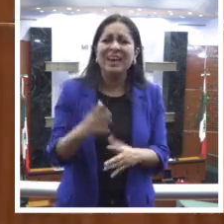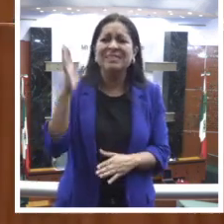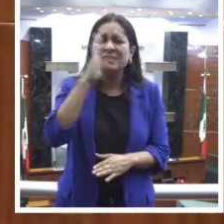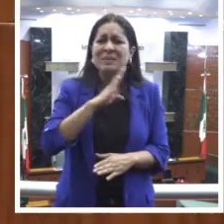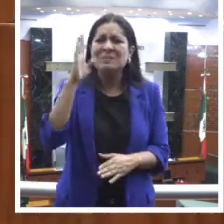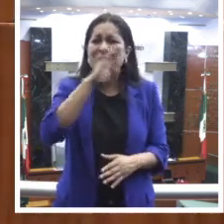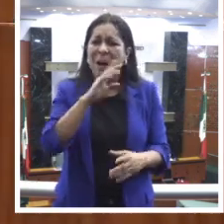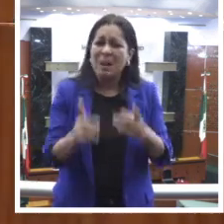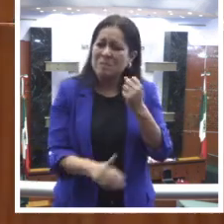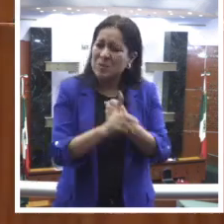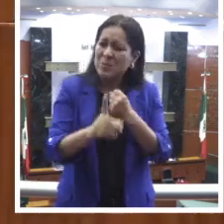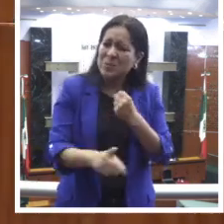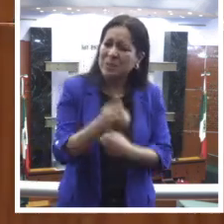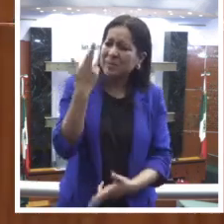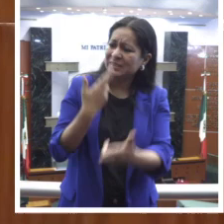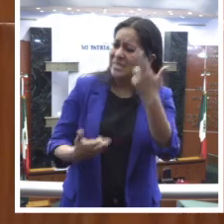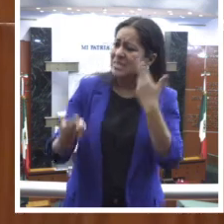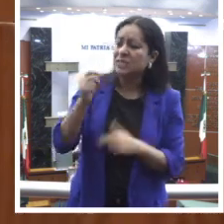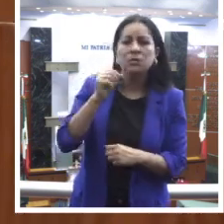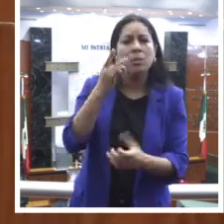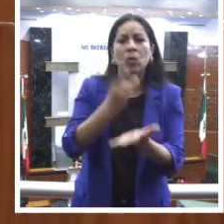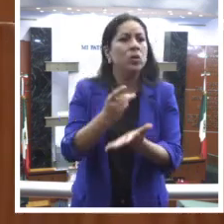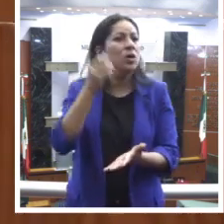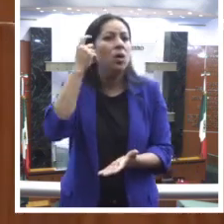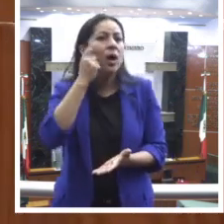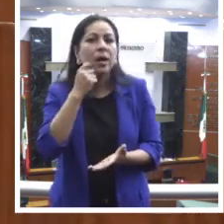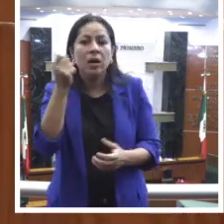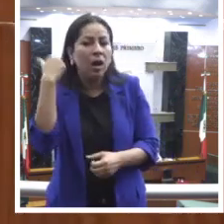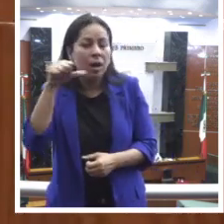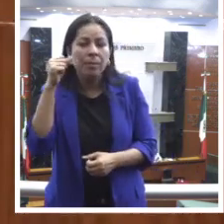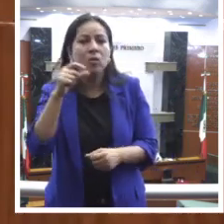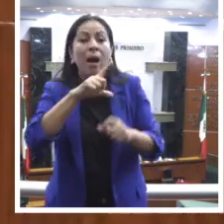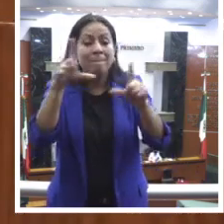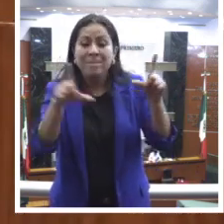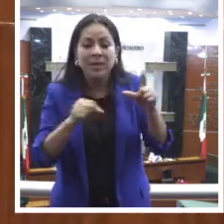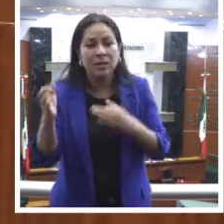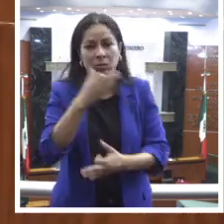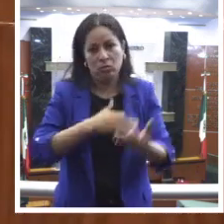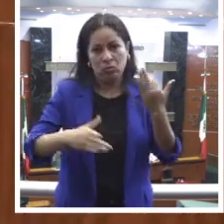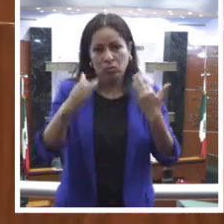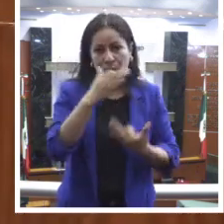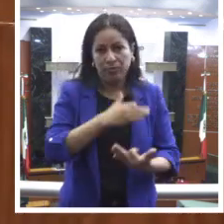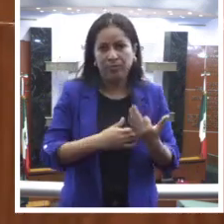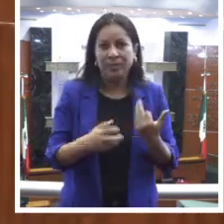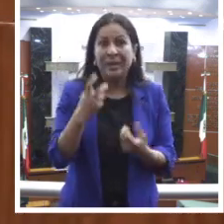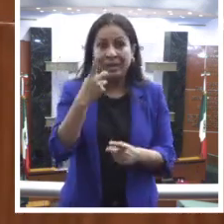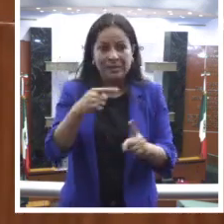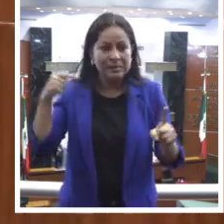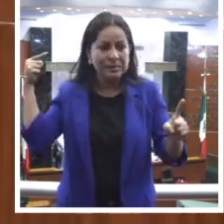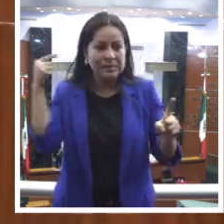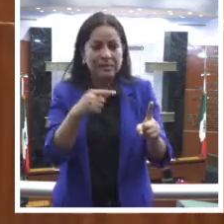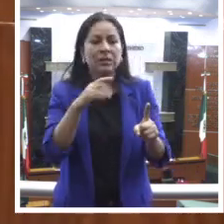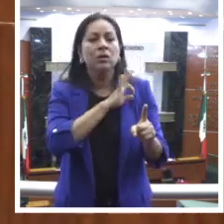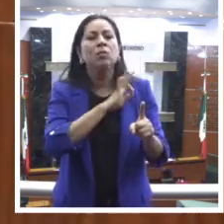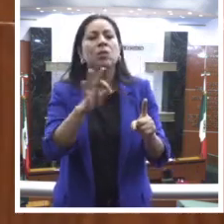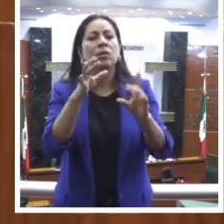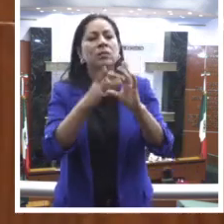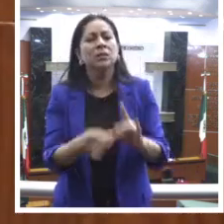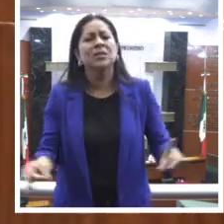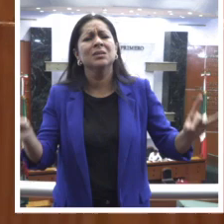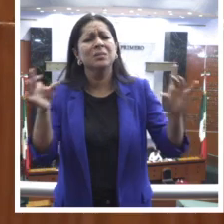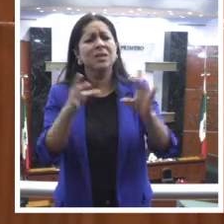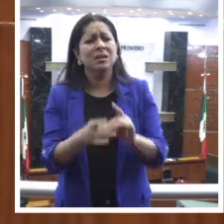retroceso no solamente a Guerrero y Acapulco sino a todo México en este sentido podemos hablar